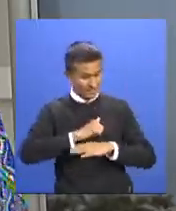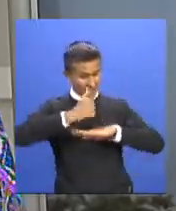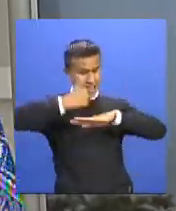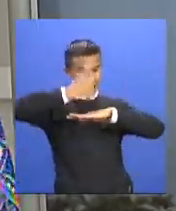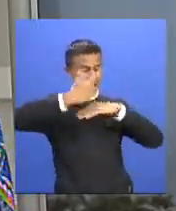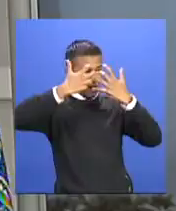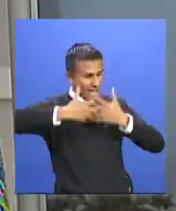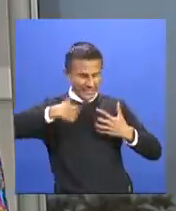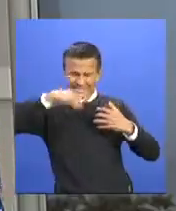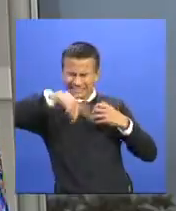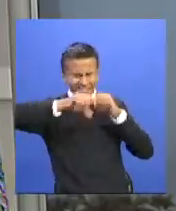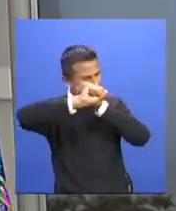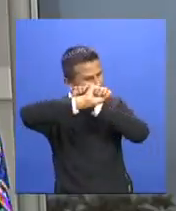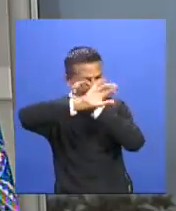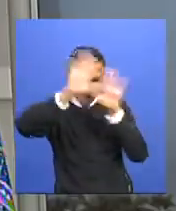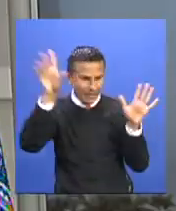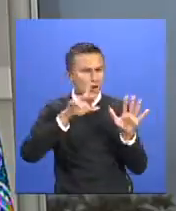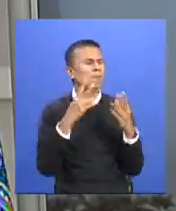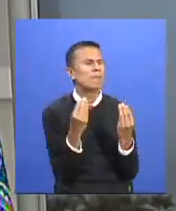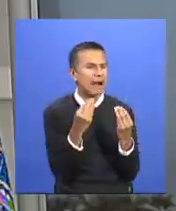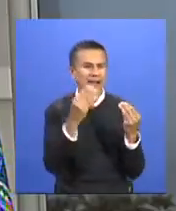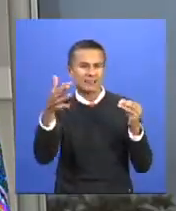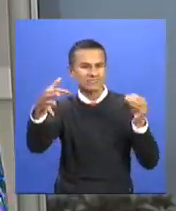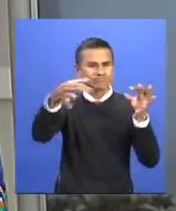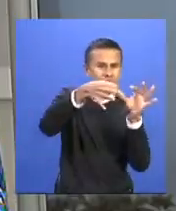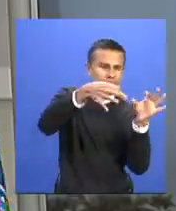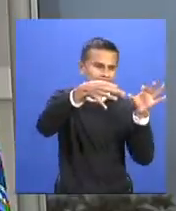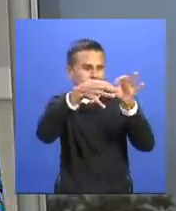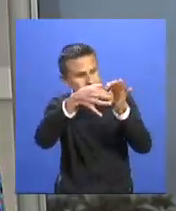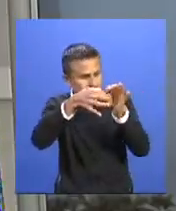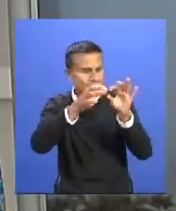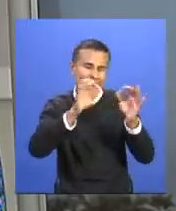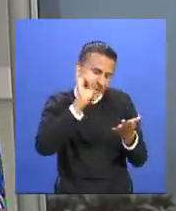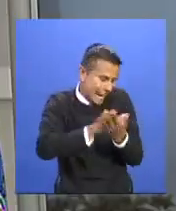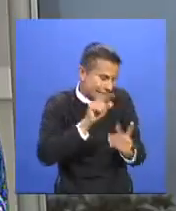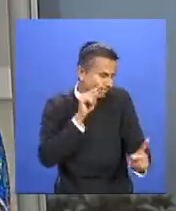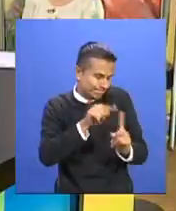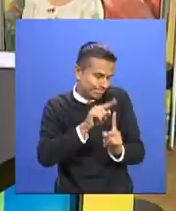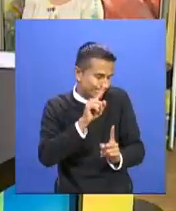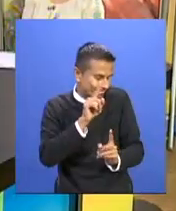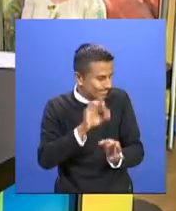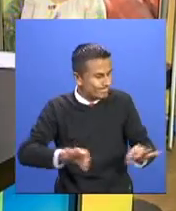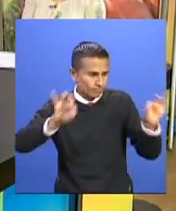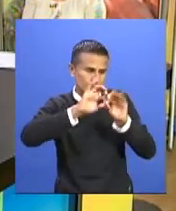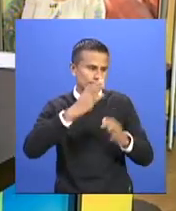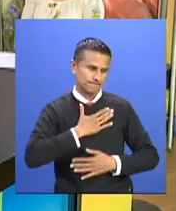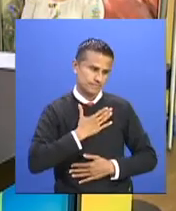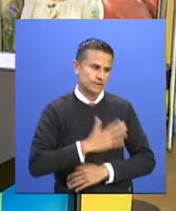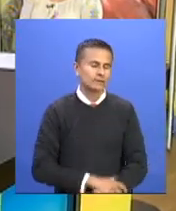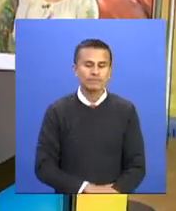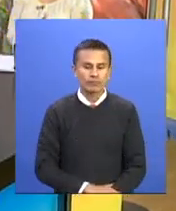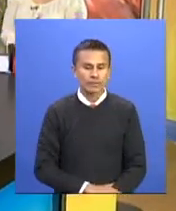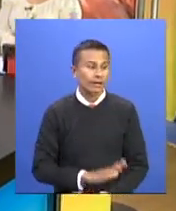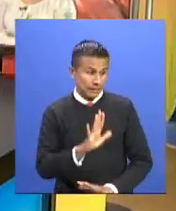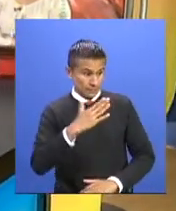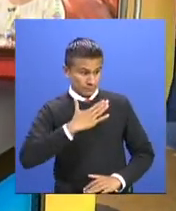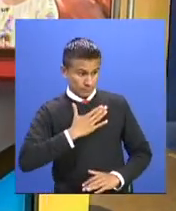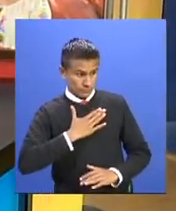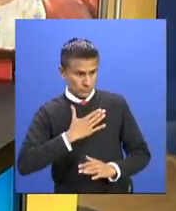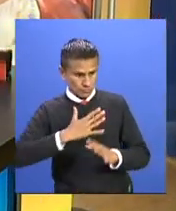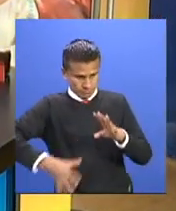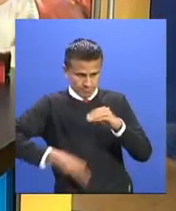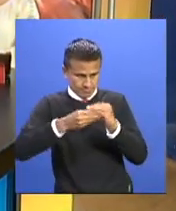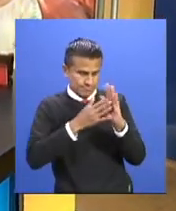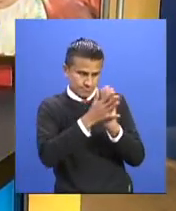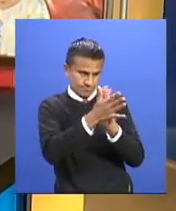cada parte para que todo se engrane bien. Eso es para mí algo fundamental. Yo quiero dar un aporte con respecto a la pregunta de la